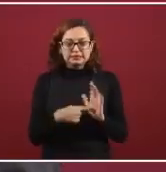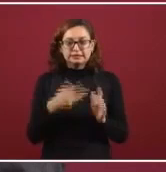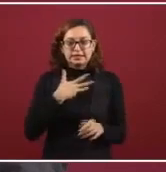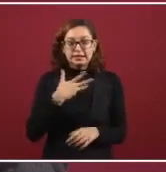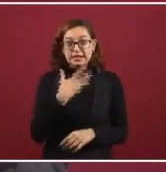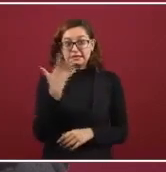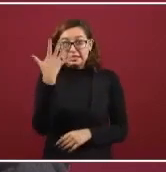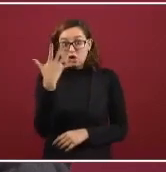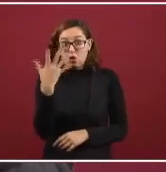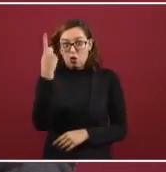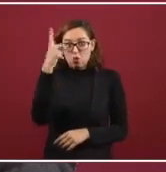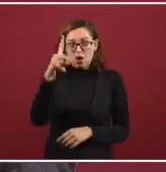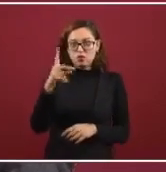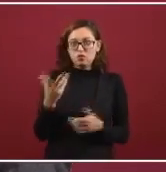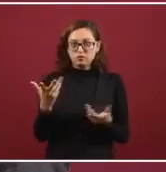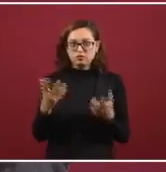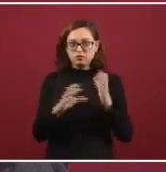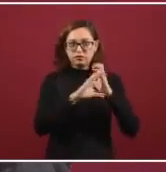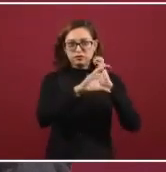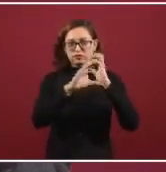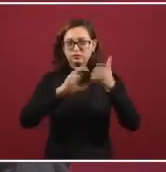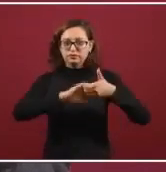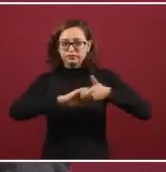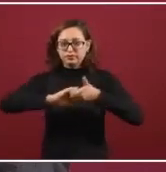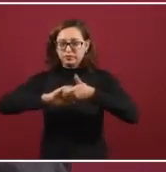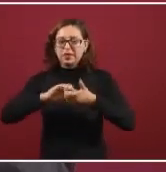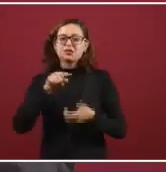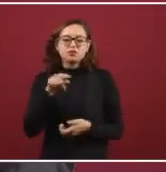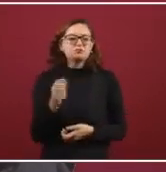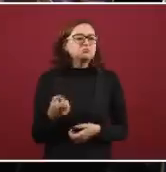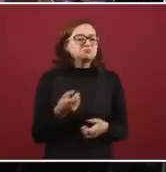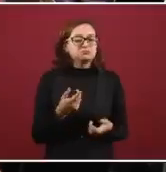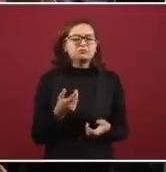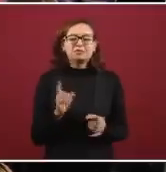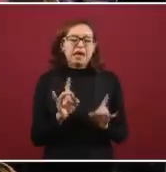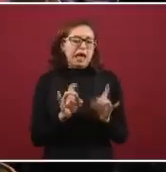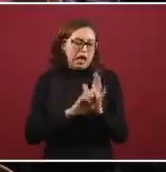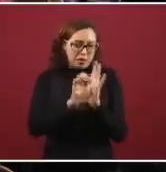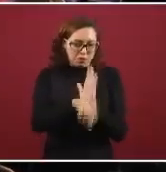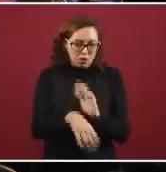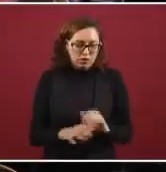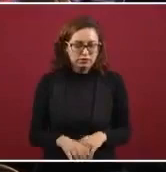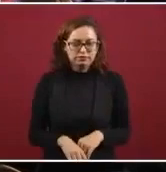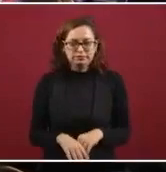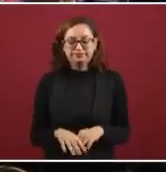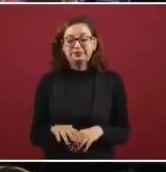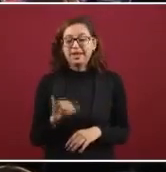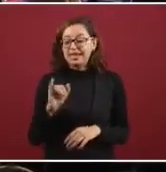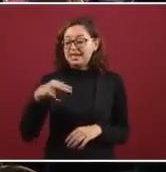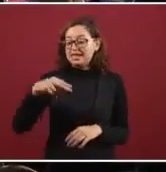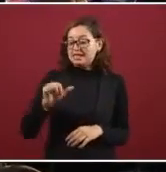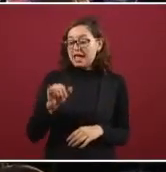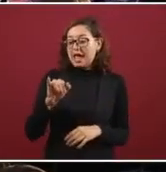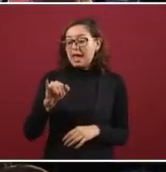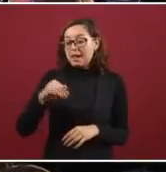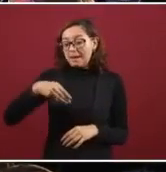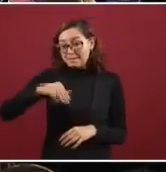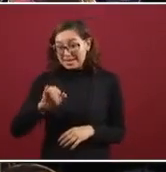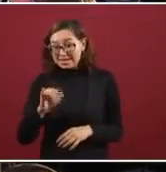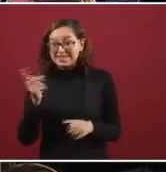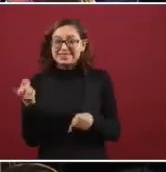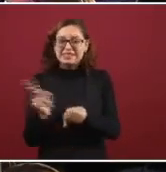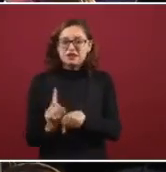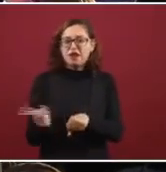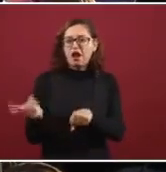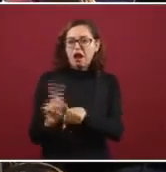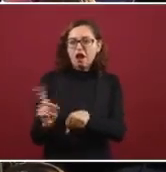resultados. Entonces, eso te reporta a diario. Entonces, con eso nosotros tenemos nuestro reporte de qué es lo que está